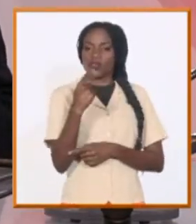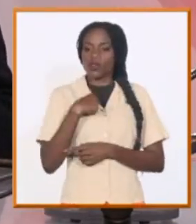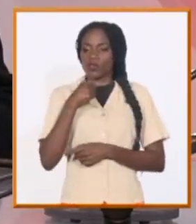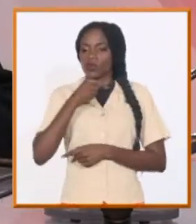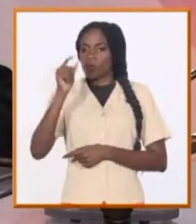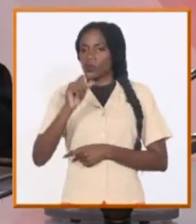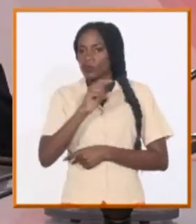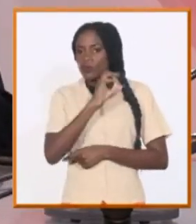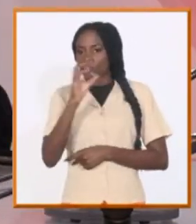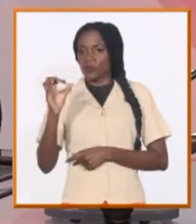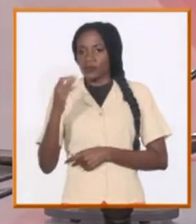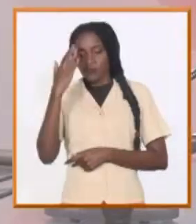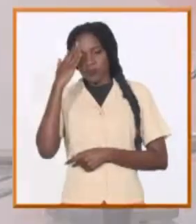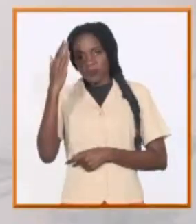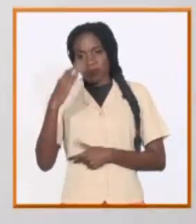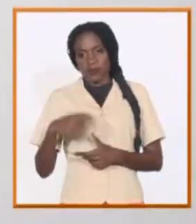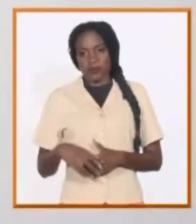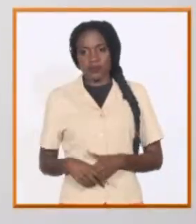periodistas invitados. Gracias, Noah.